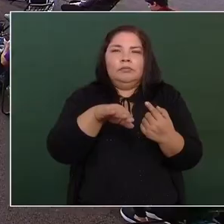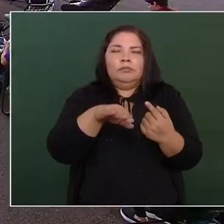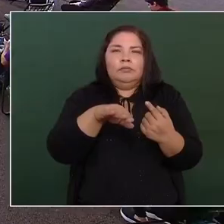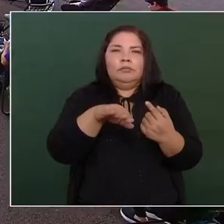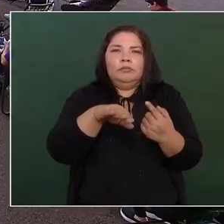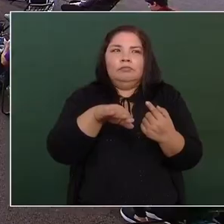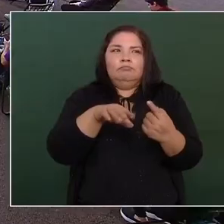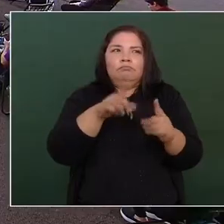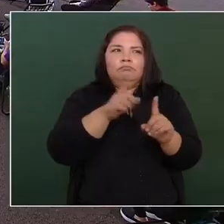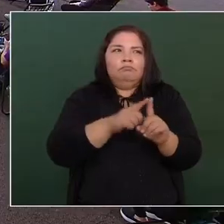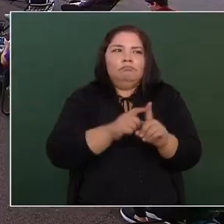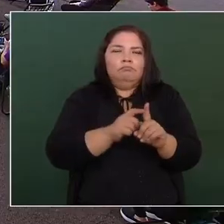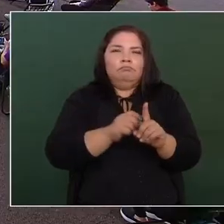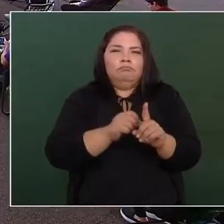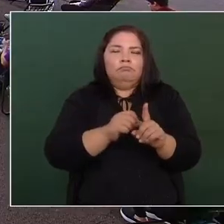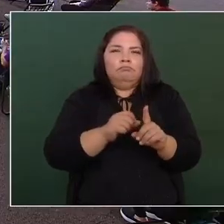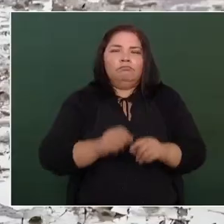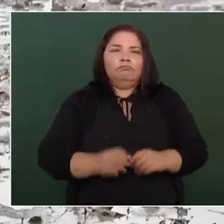Mira.